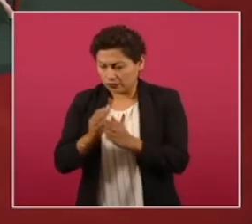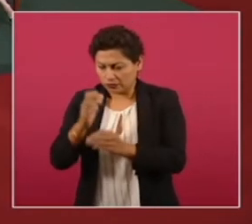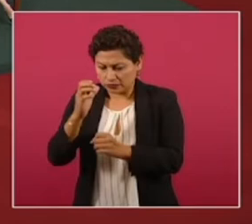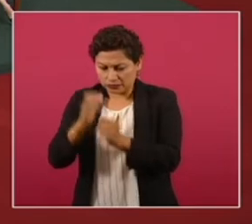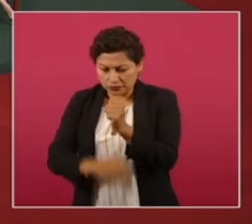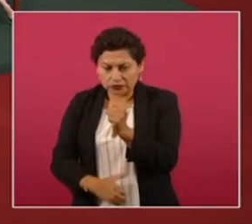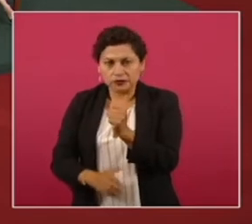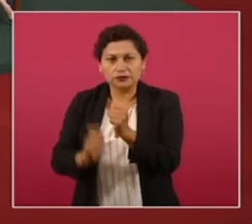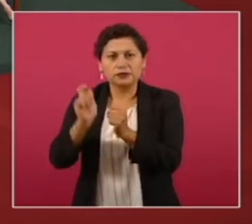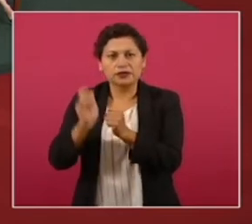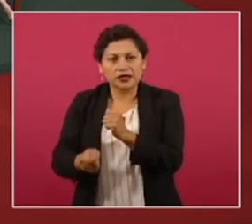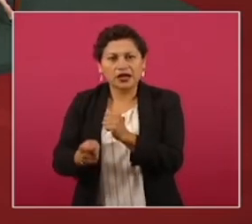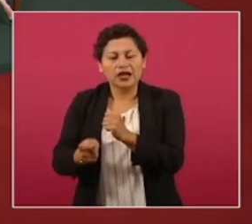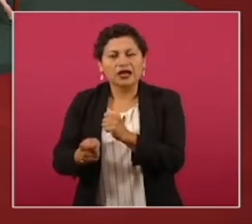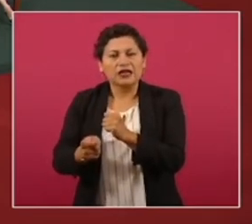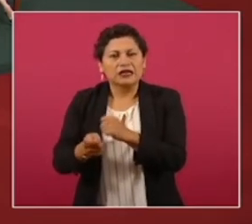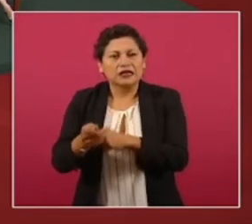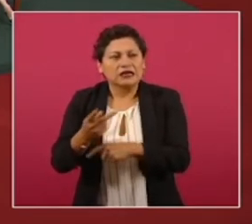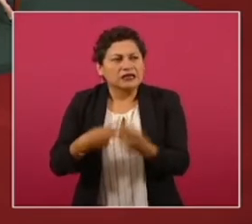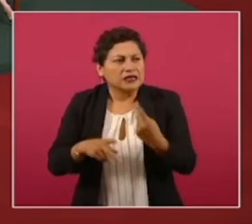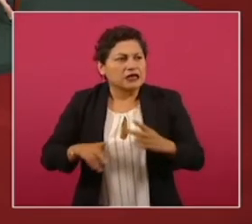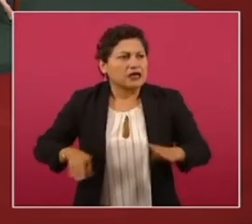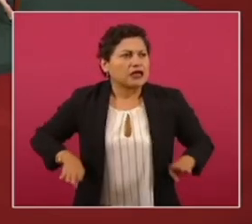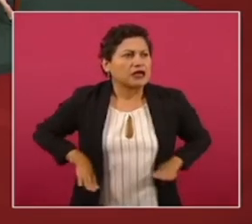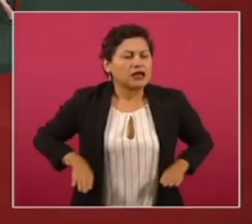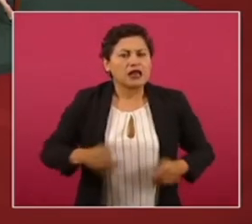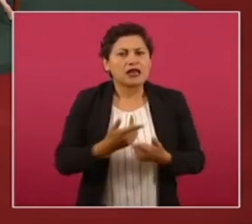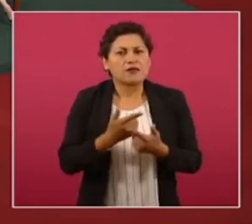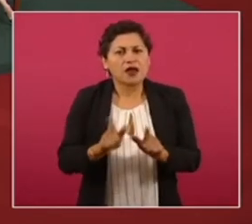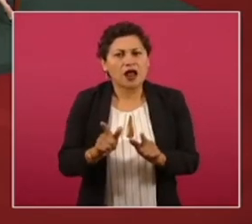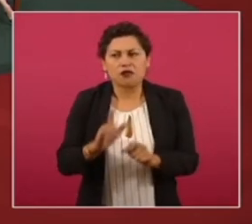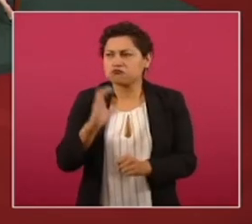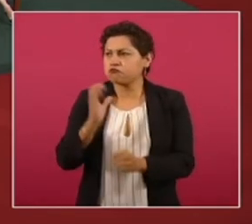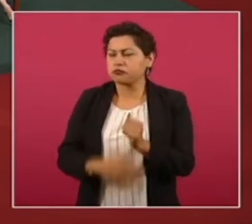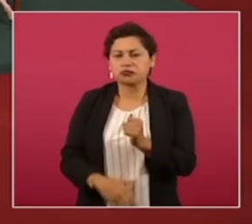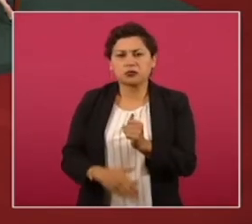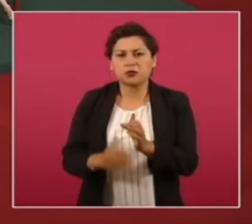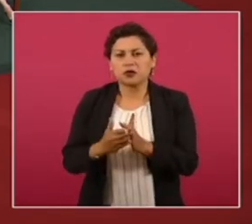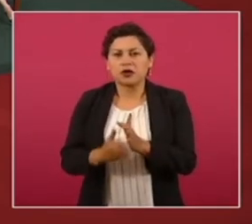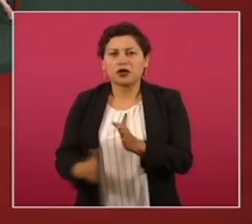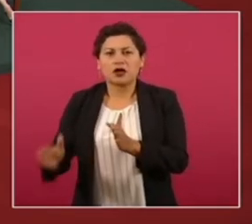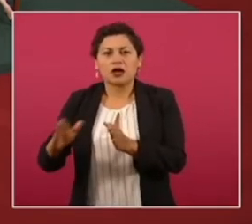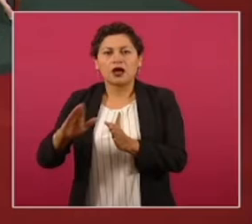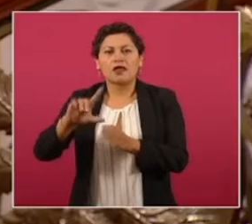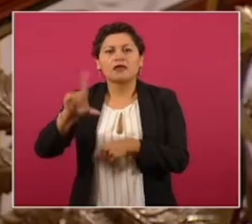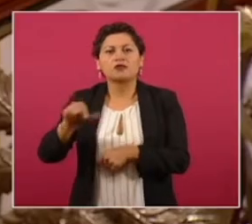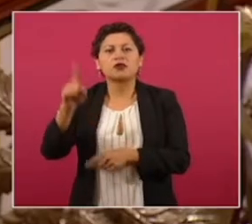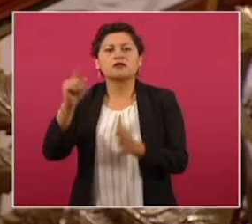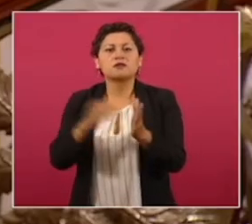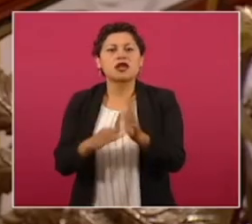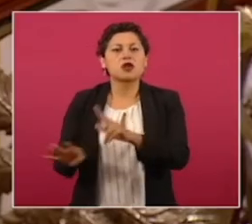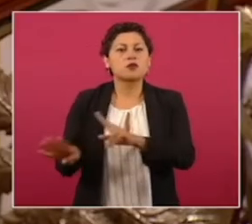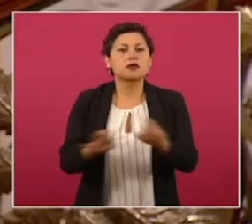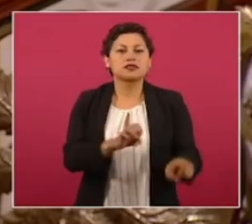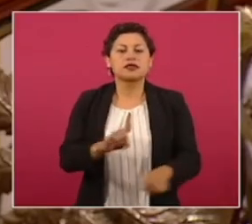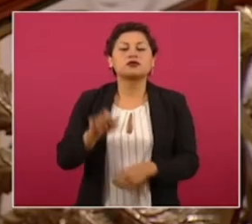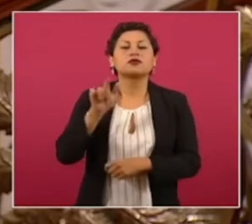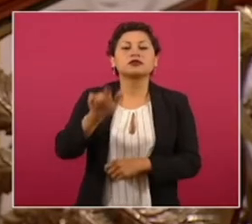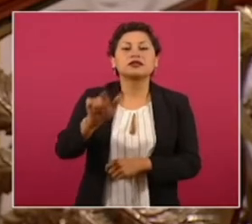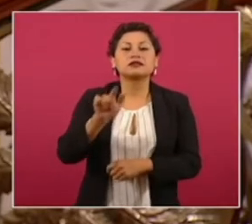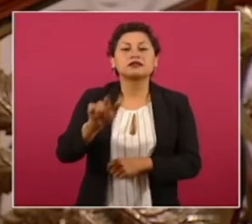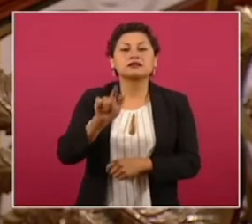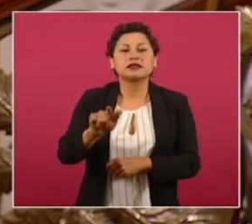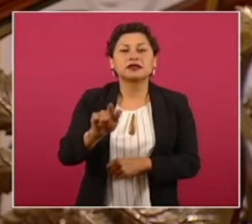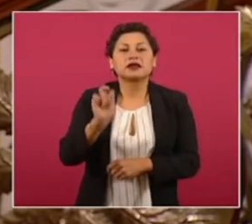liberales que no sería reabierto sino hasta 1917, en el contexto de la tercera